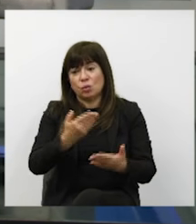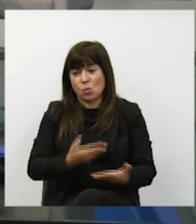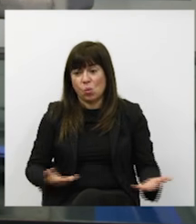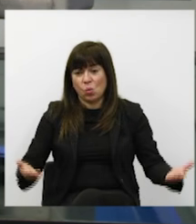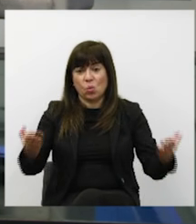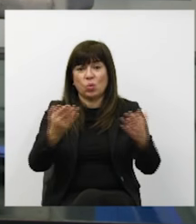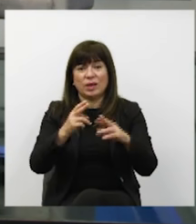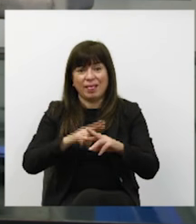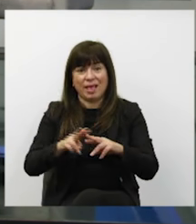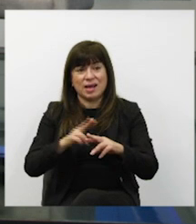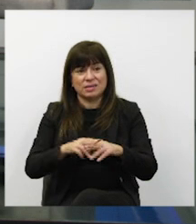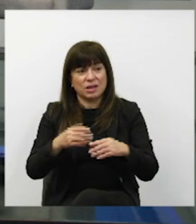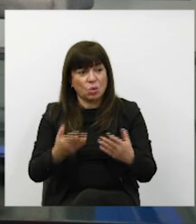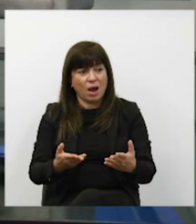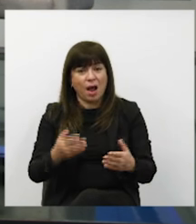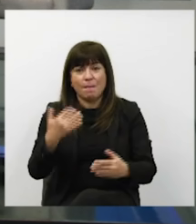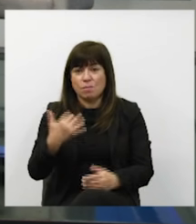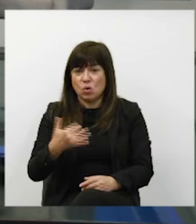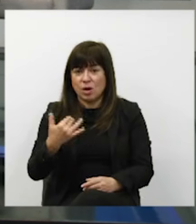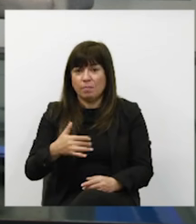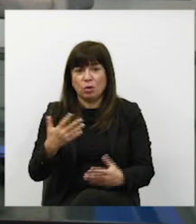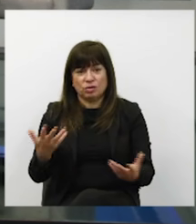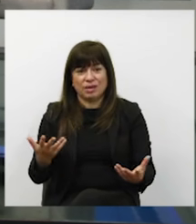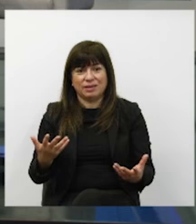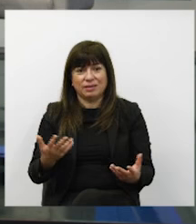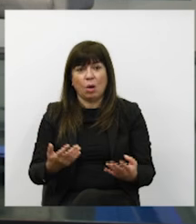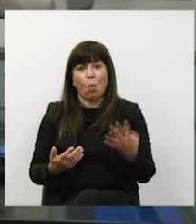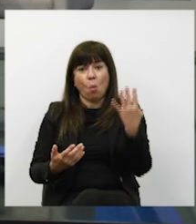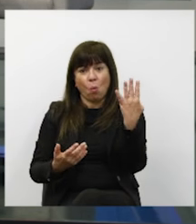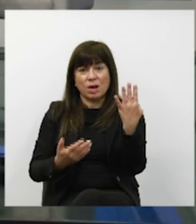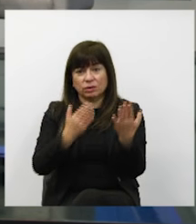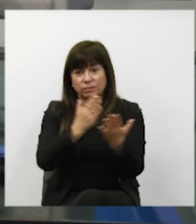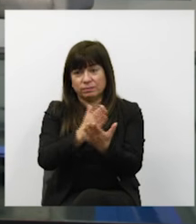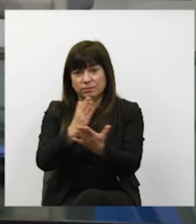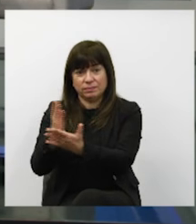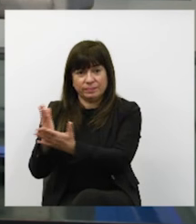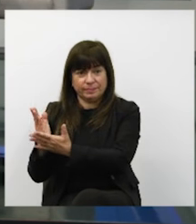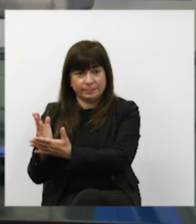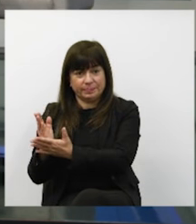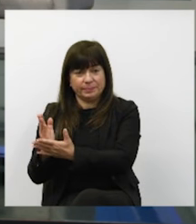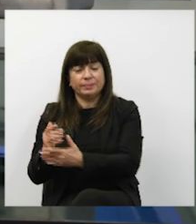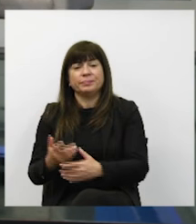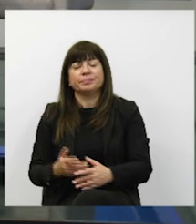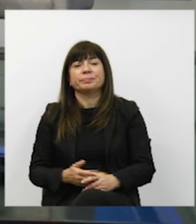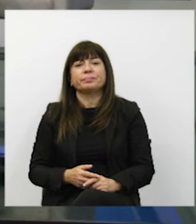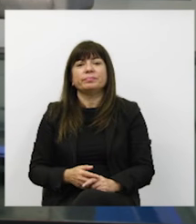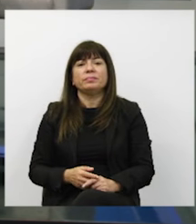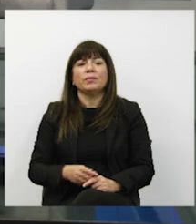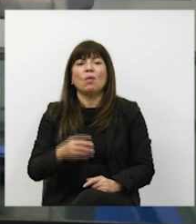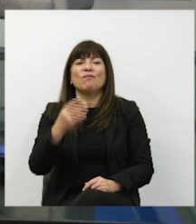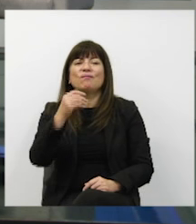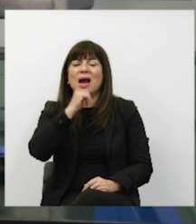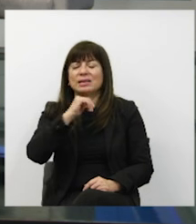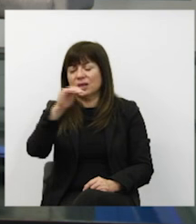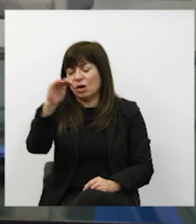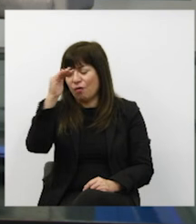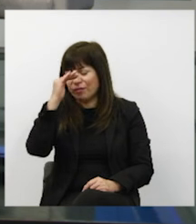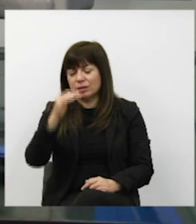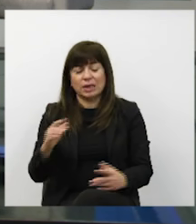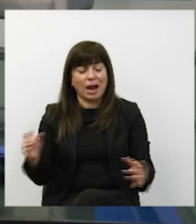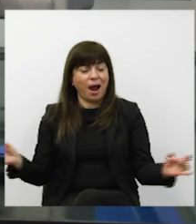súper importante. Las cuatro sesiones que ustedes tienen. La falta de confianza es brutal y